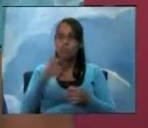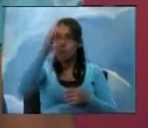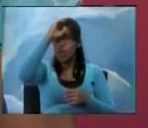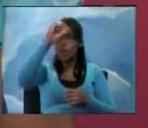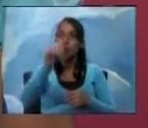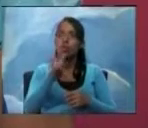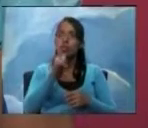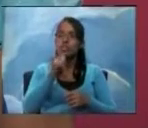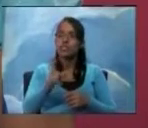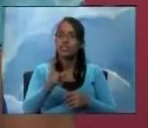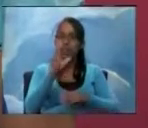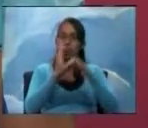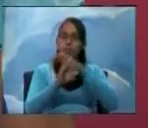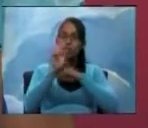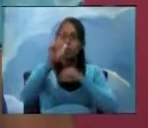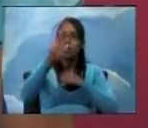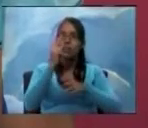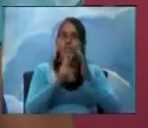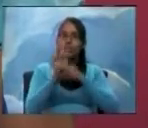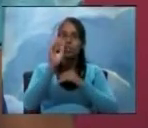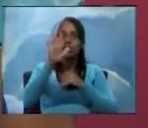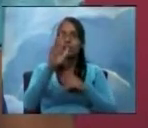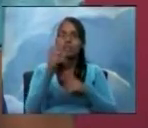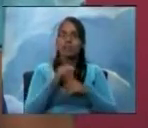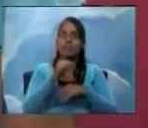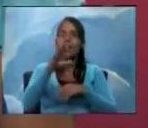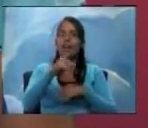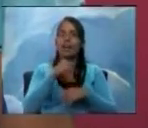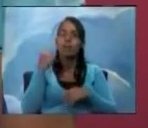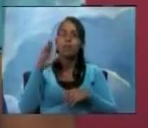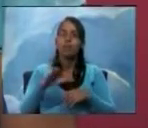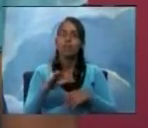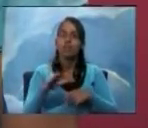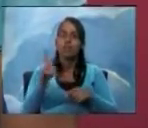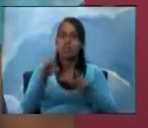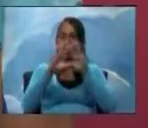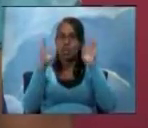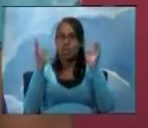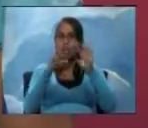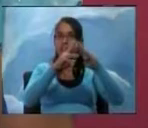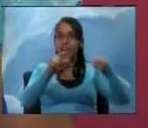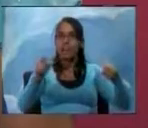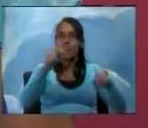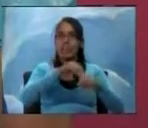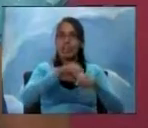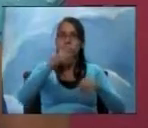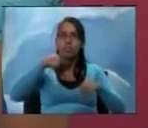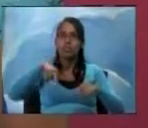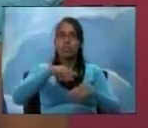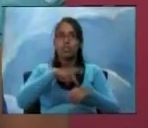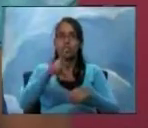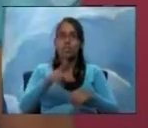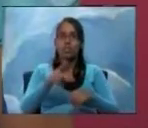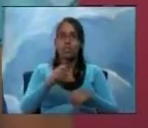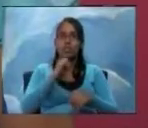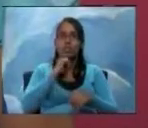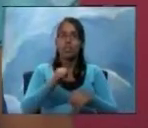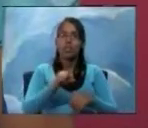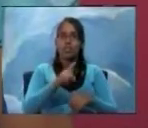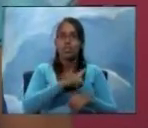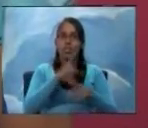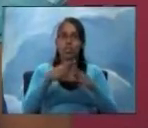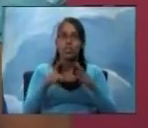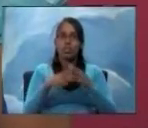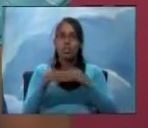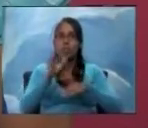Colosense, capítulo 3, verso 5, deja morir pues lo terrenal en vosotros, y enumera una cantidad de cosas.